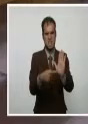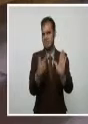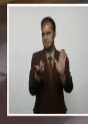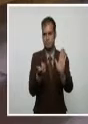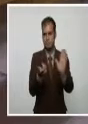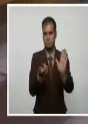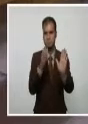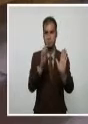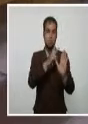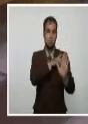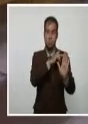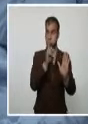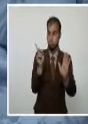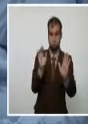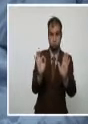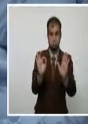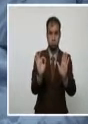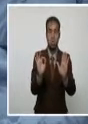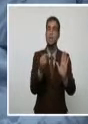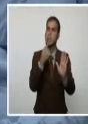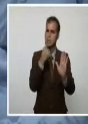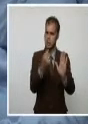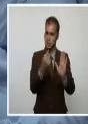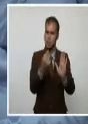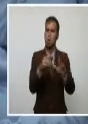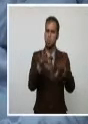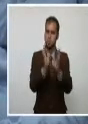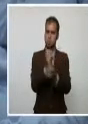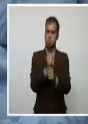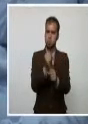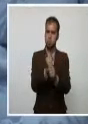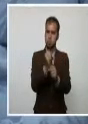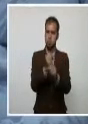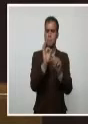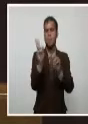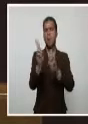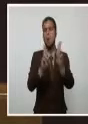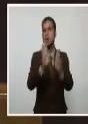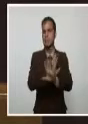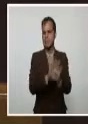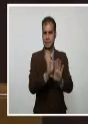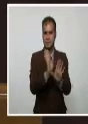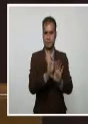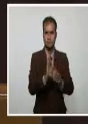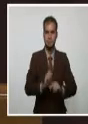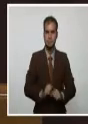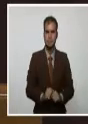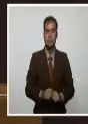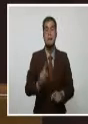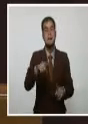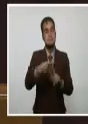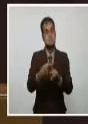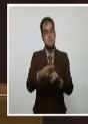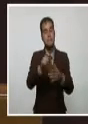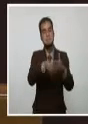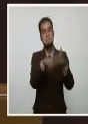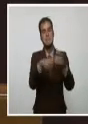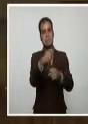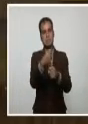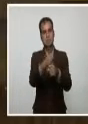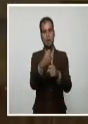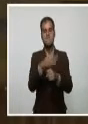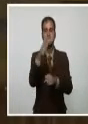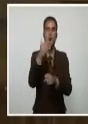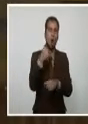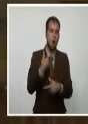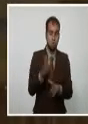Rodríguez Pimentel, constituye una demostración de la continuidad de lo acordado en el cónclave y las proyecciones de trabajo para revitalizar el papel de la